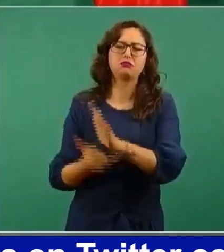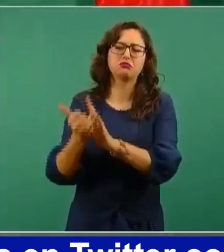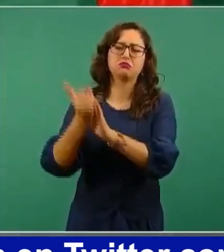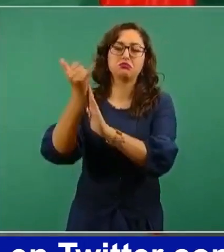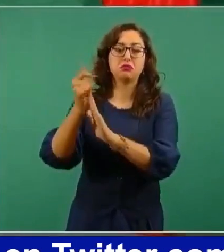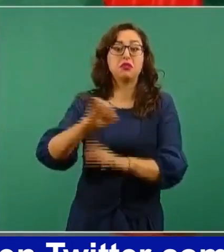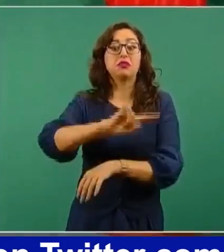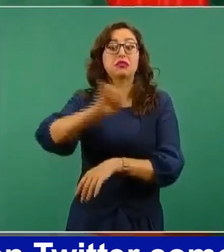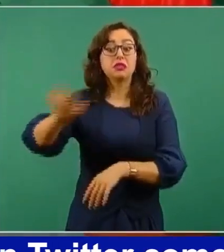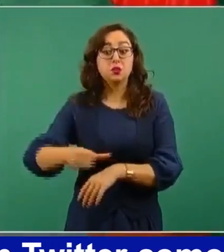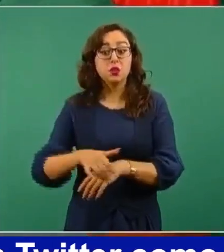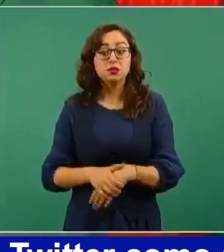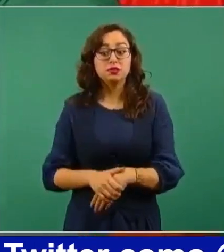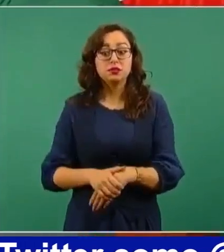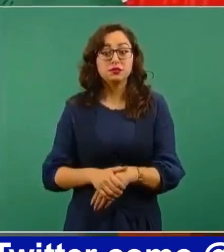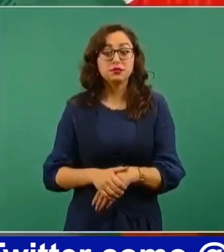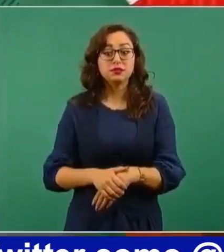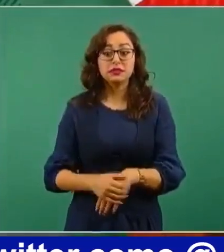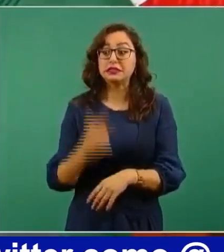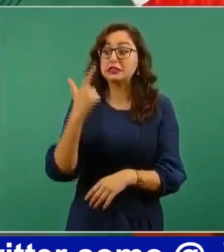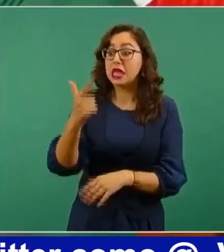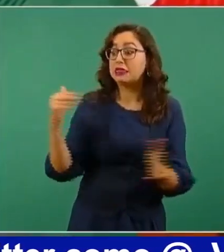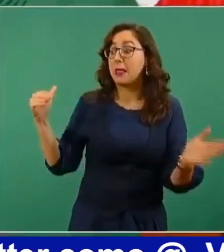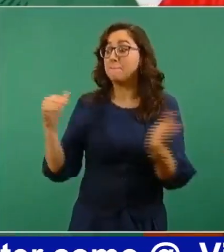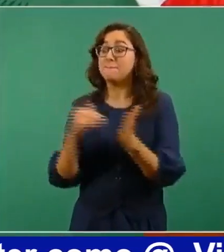costando 7,000 millones,